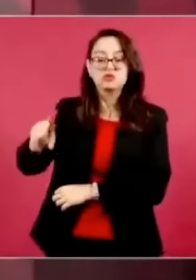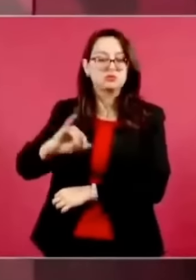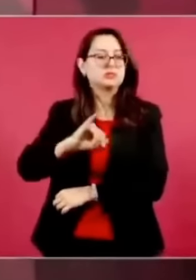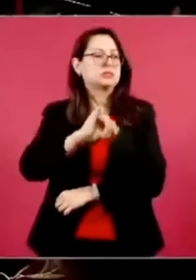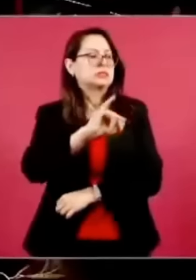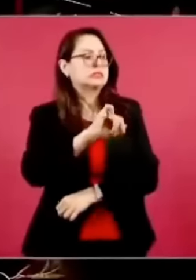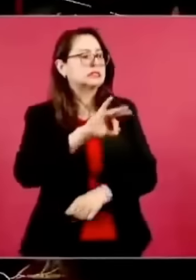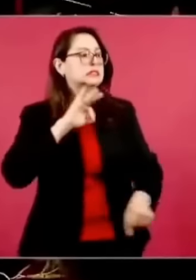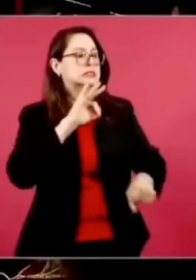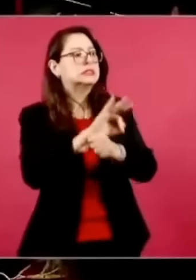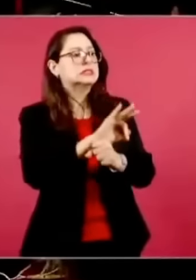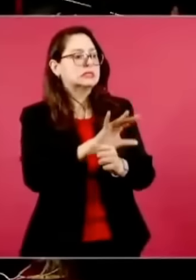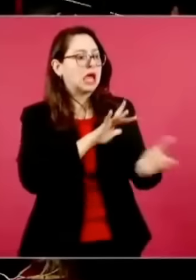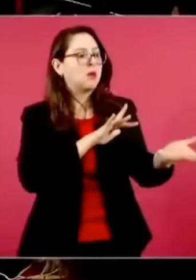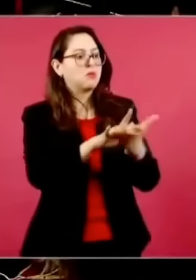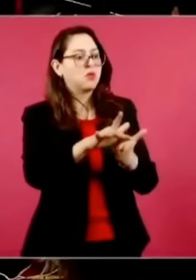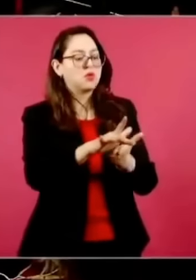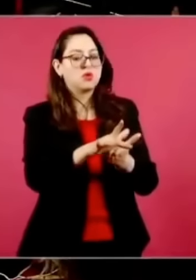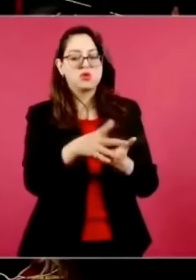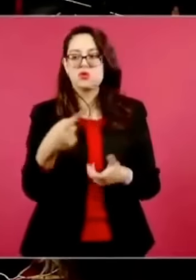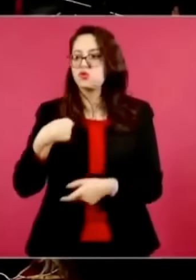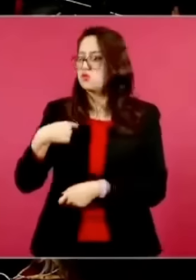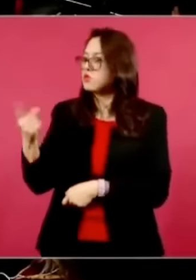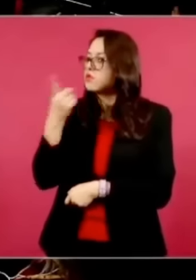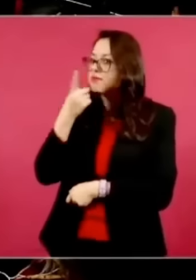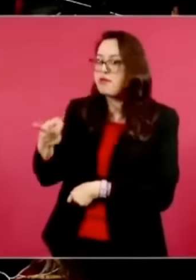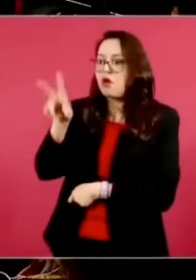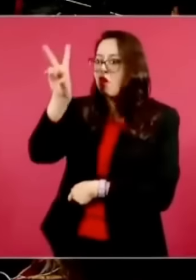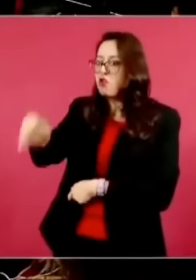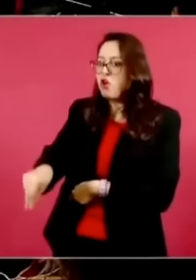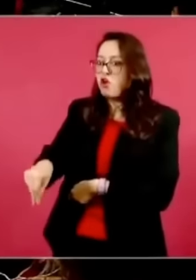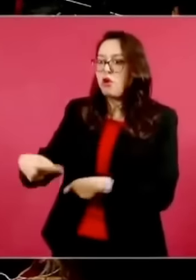y se produce una rebelión